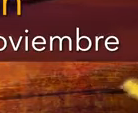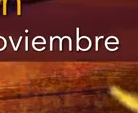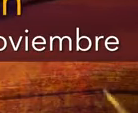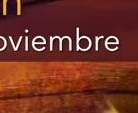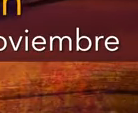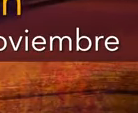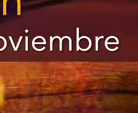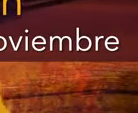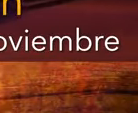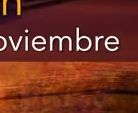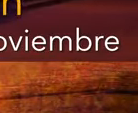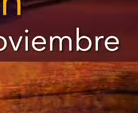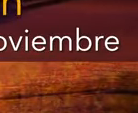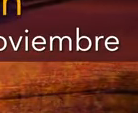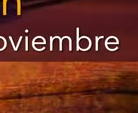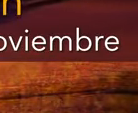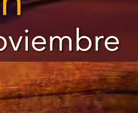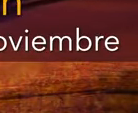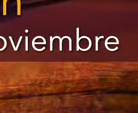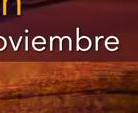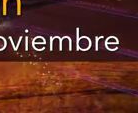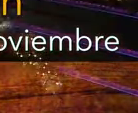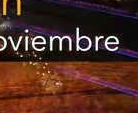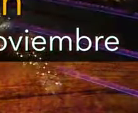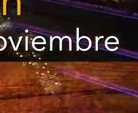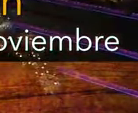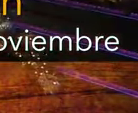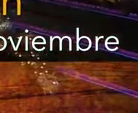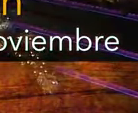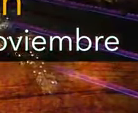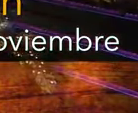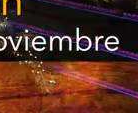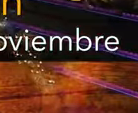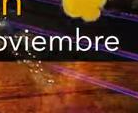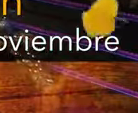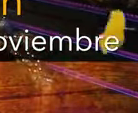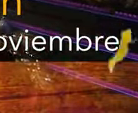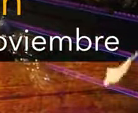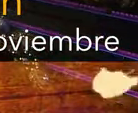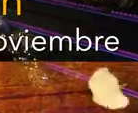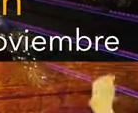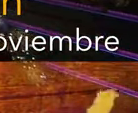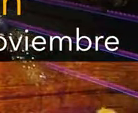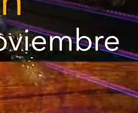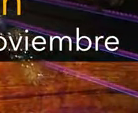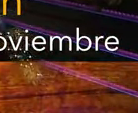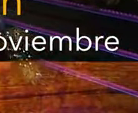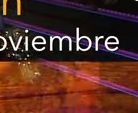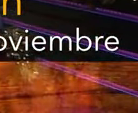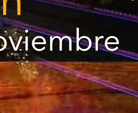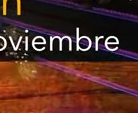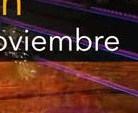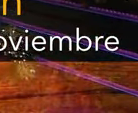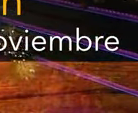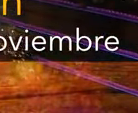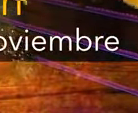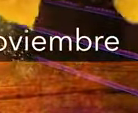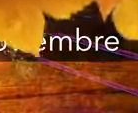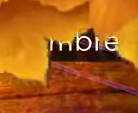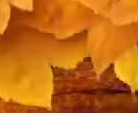Celebra que cuando el niño nació allá en Belén, nació la paz de la tierra.